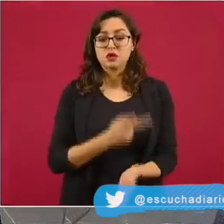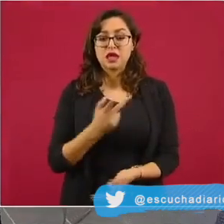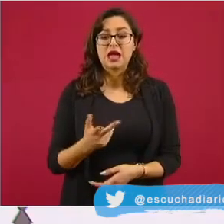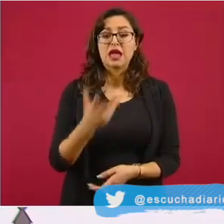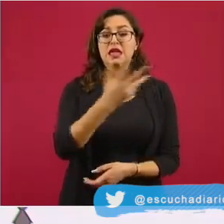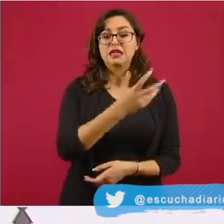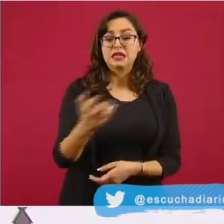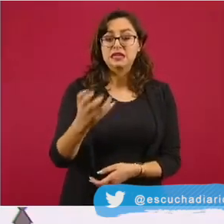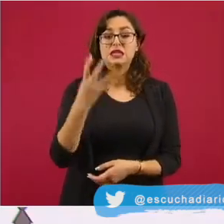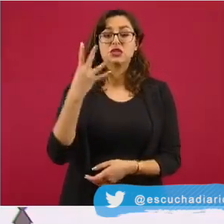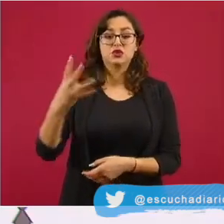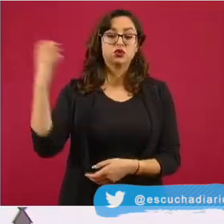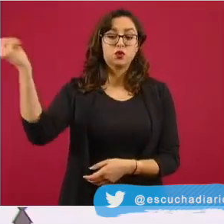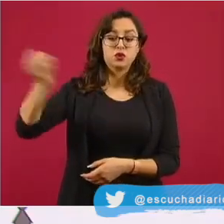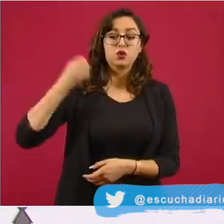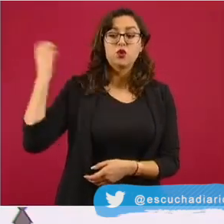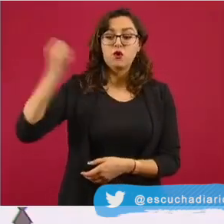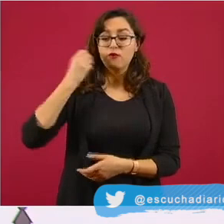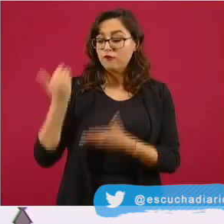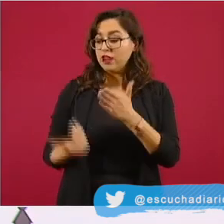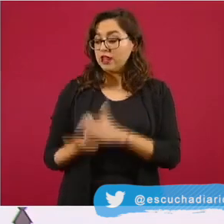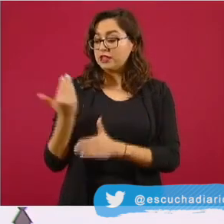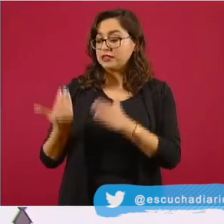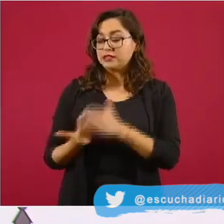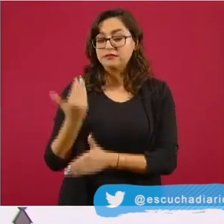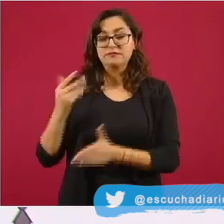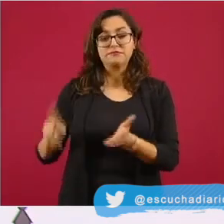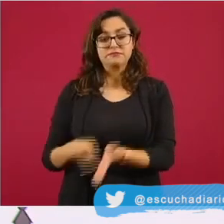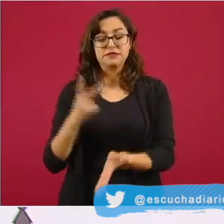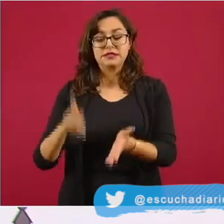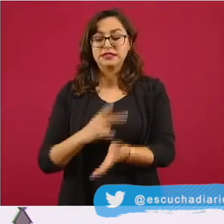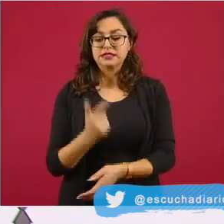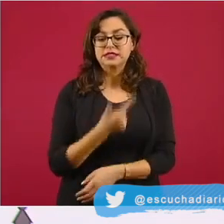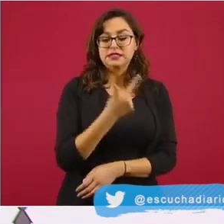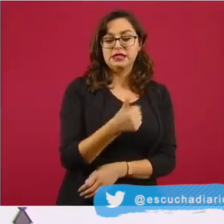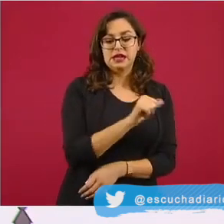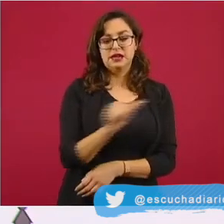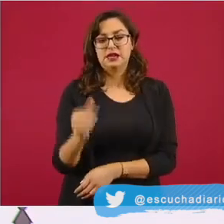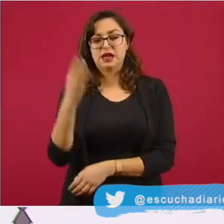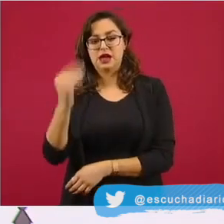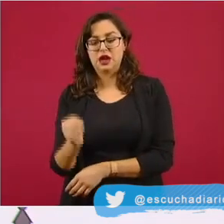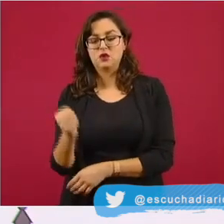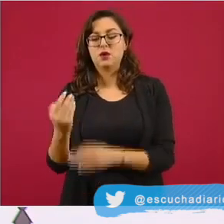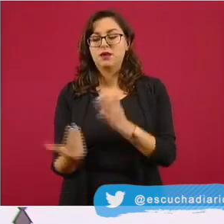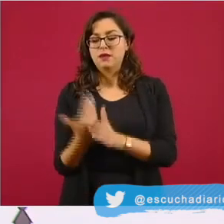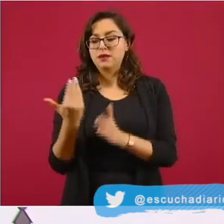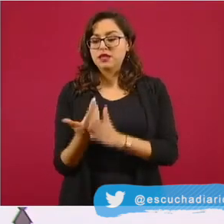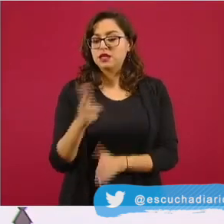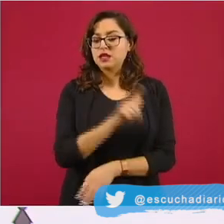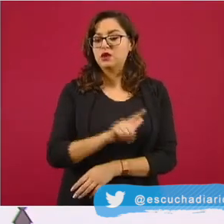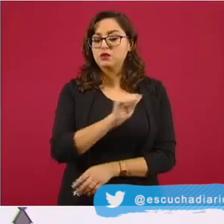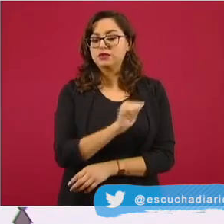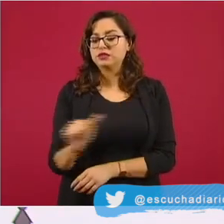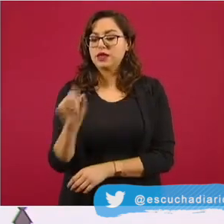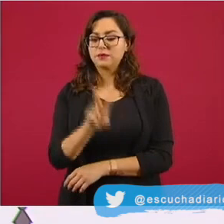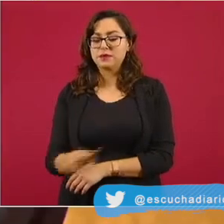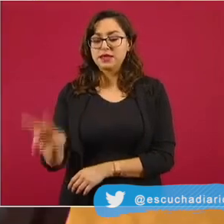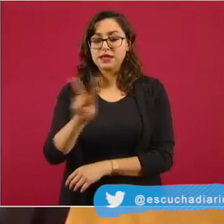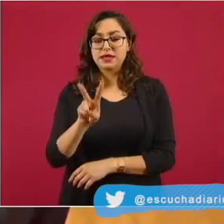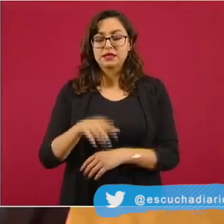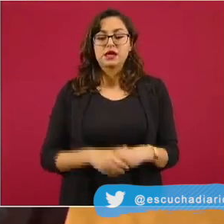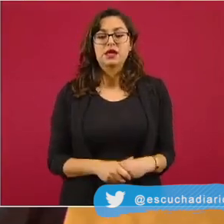504 conferencias de prensa de 7 a 9 de la mañana, de lunes a viernes. He visitado